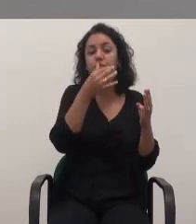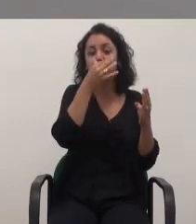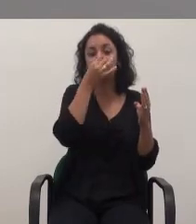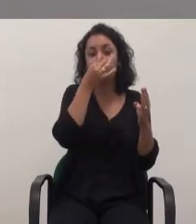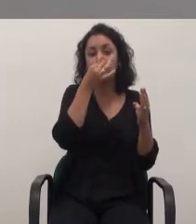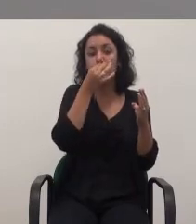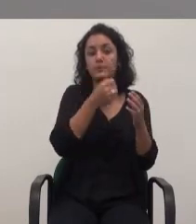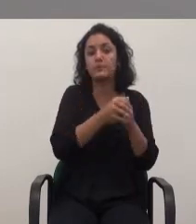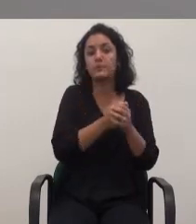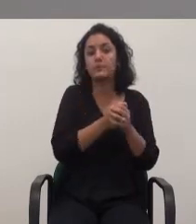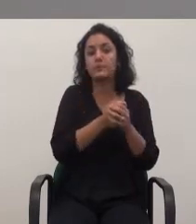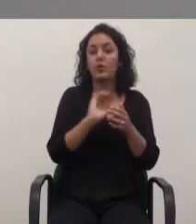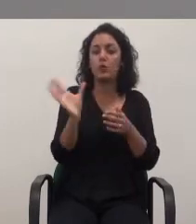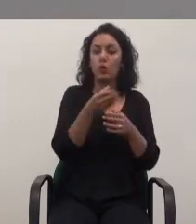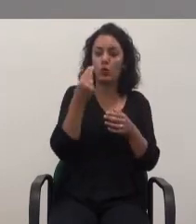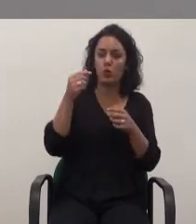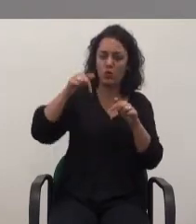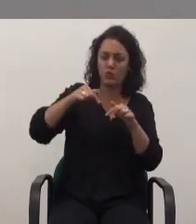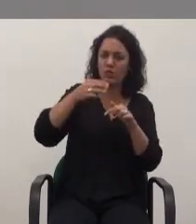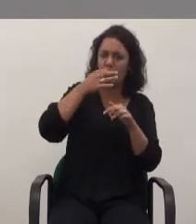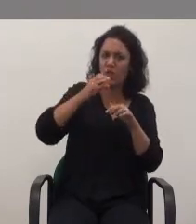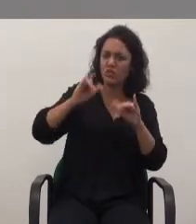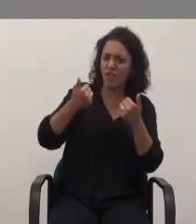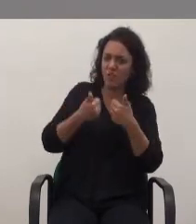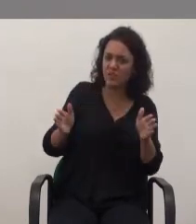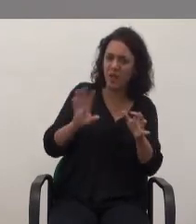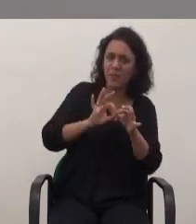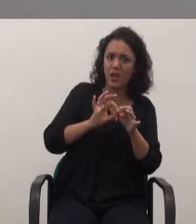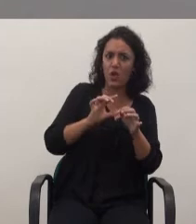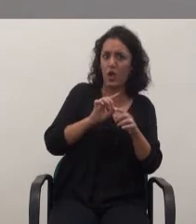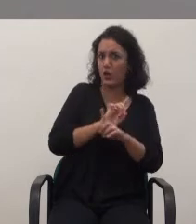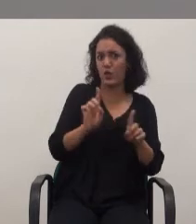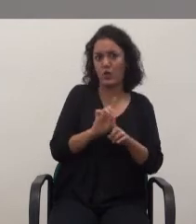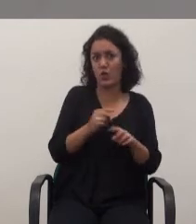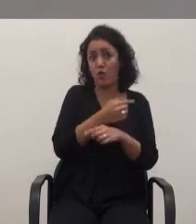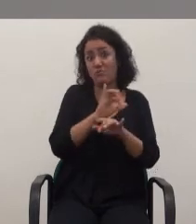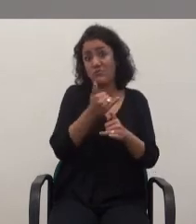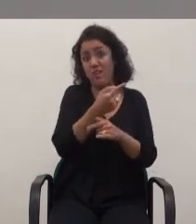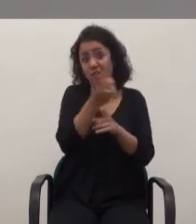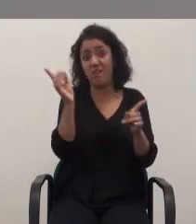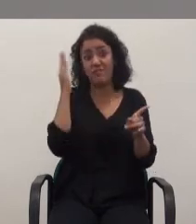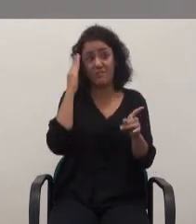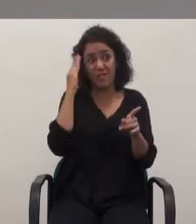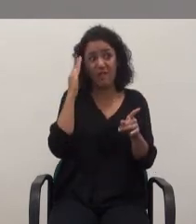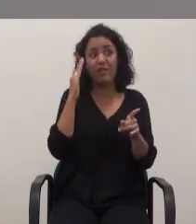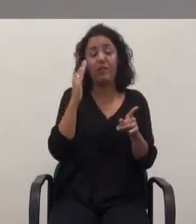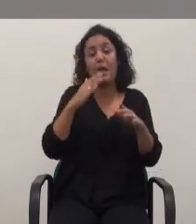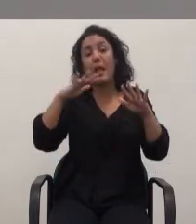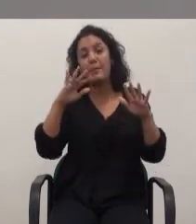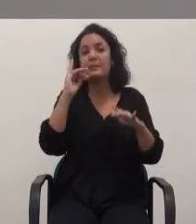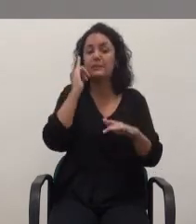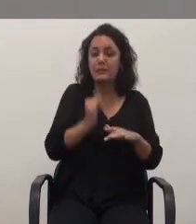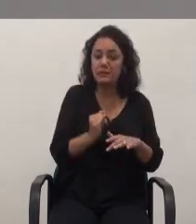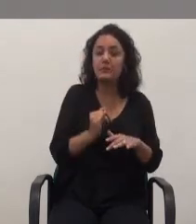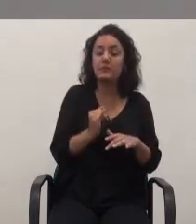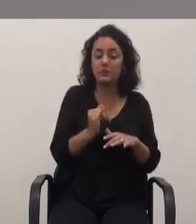Evidentemente nada de esto va a iniciar el miércoles, todos ustedes ya lo saben. Tal vez sí haya algunas cosas que me